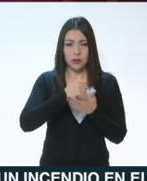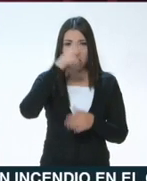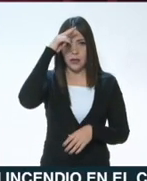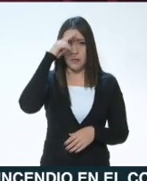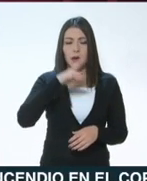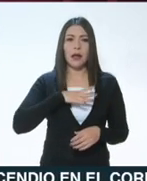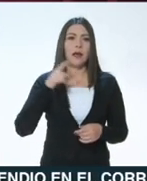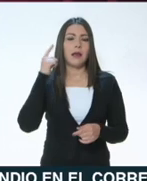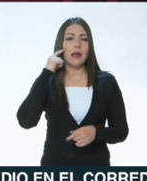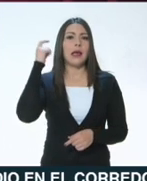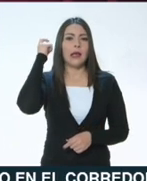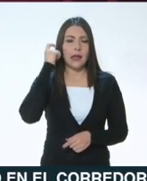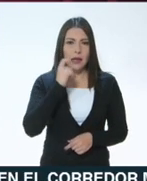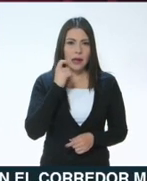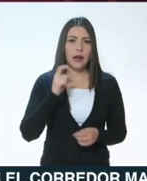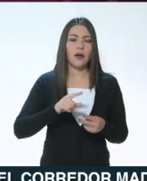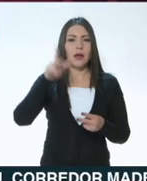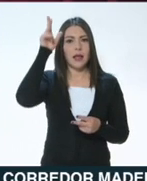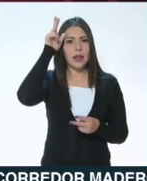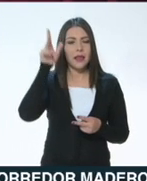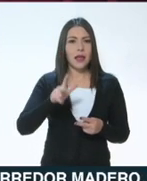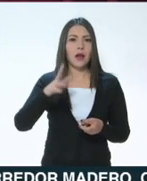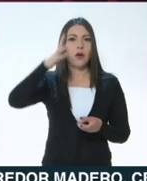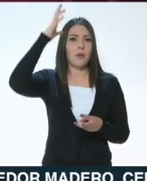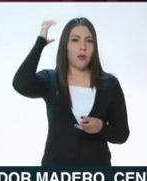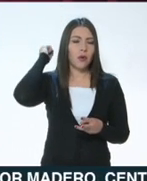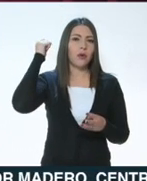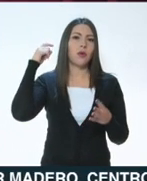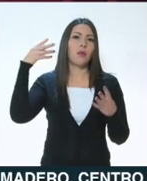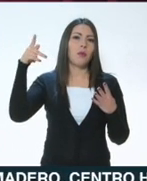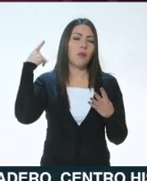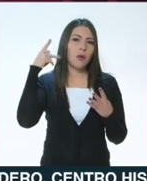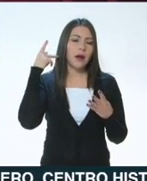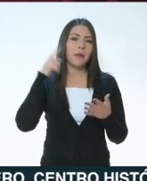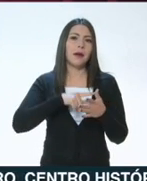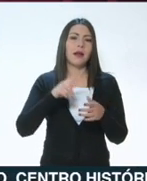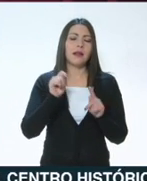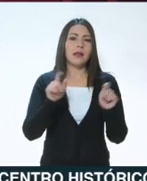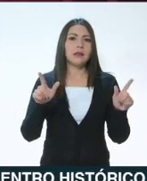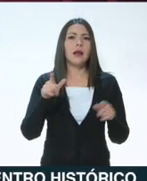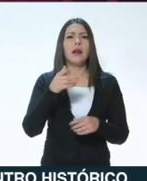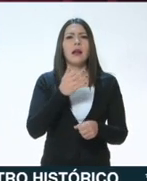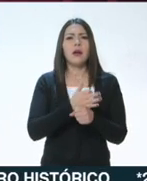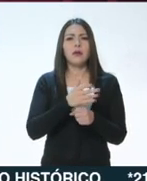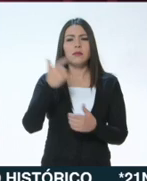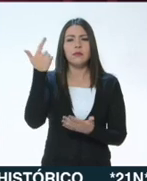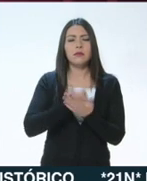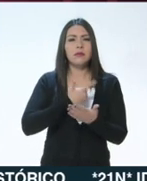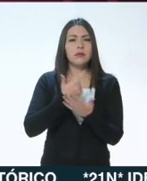Guerrero, también Hidalgo, Morelos, Puebla y Tlaxcala, es la de mayor incidencia al contabilizar